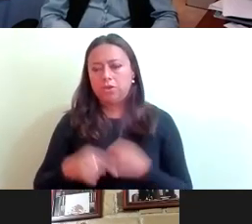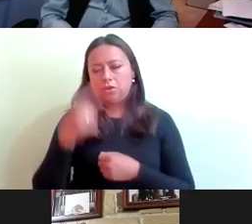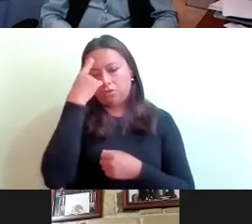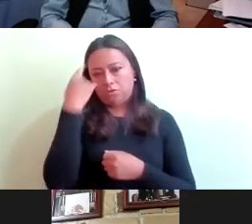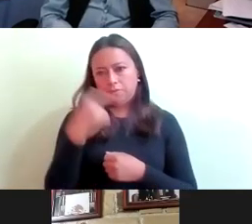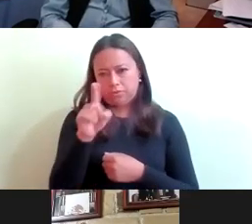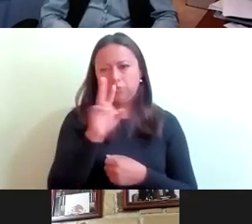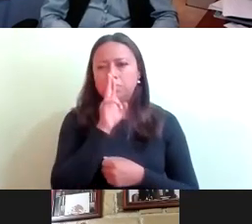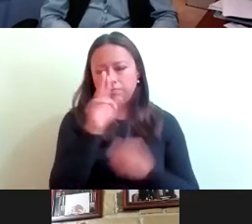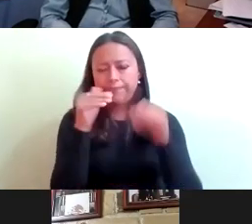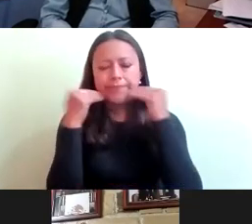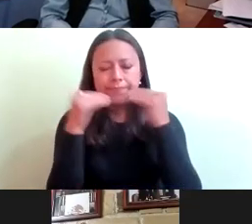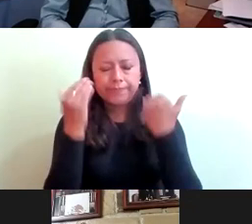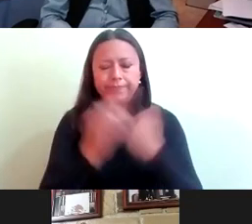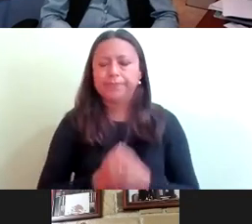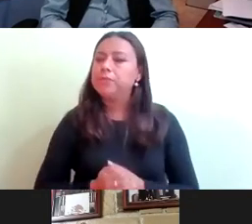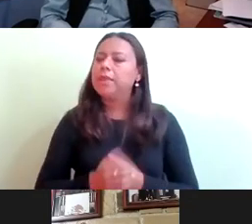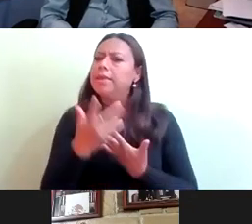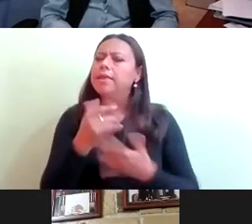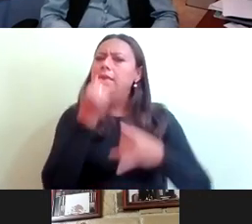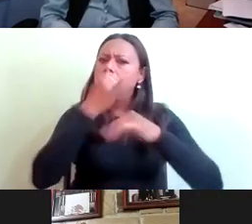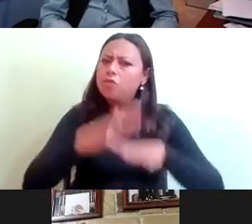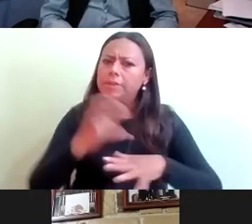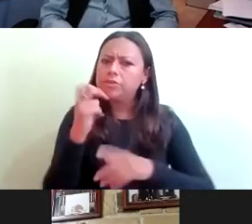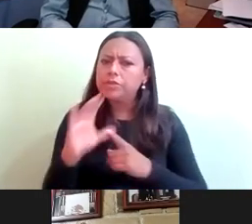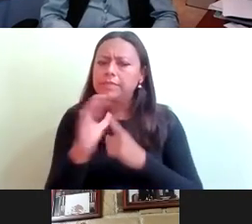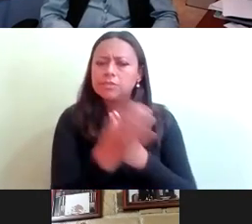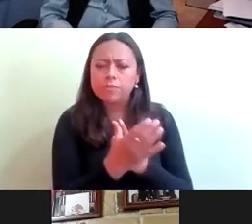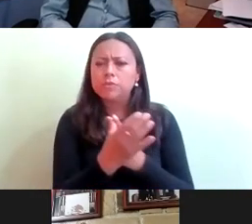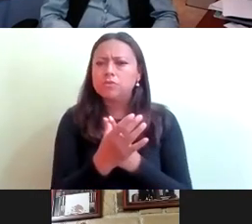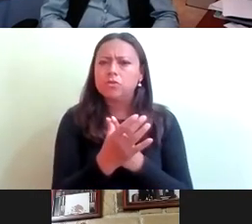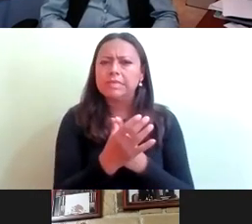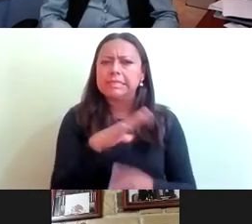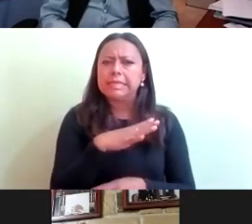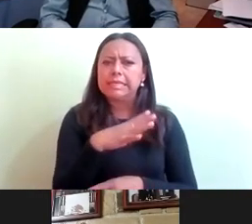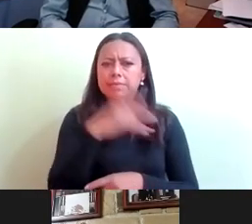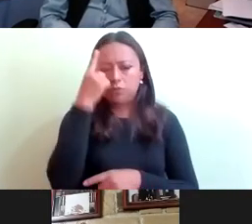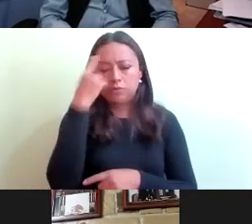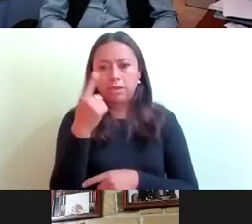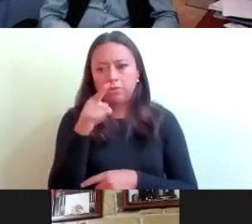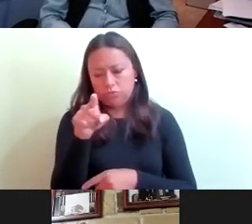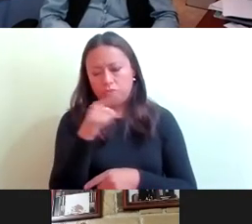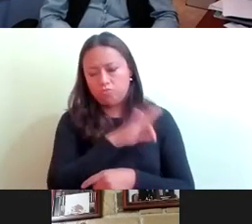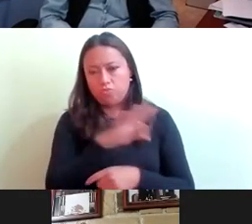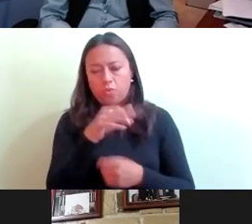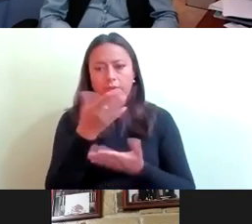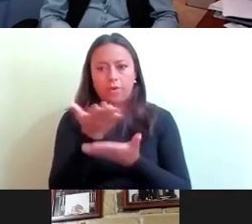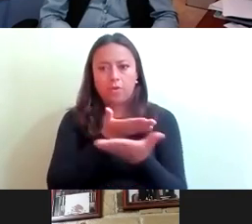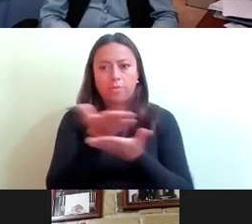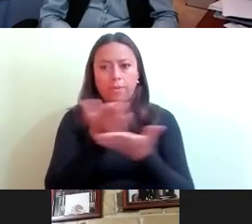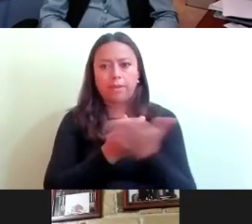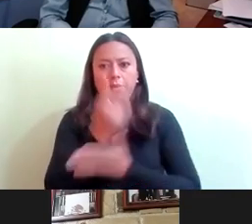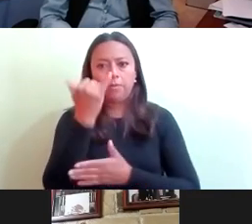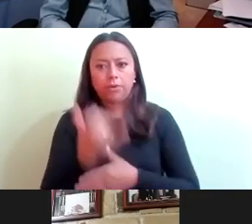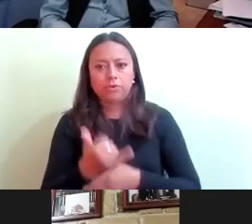información cuenta estas comisiones que pueda compartir de proyectos que ya